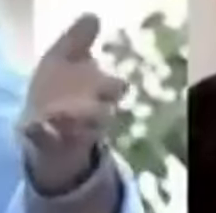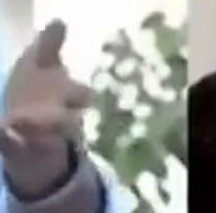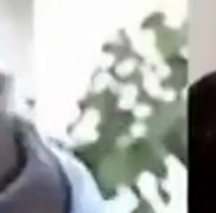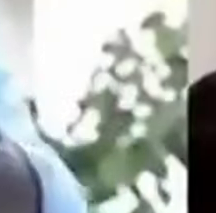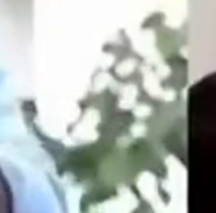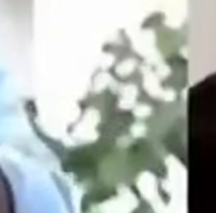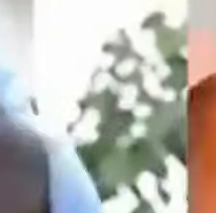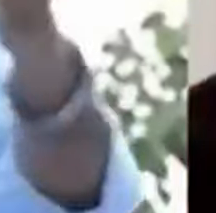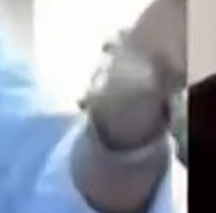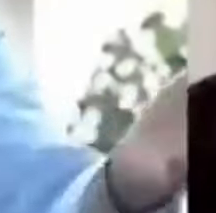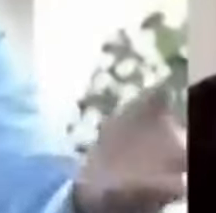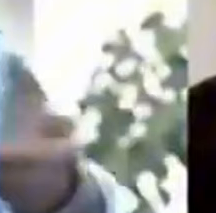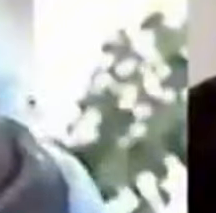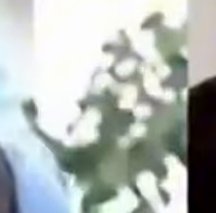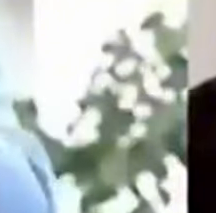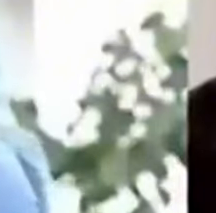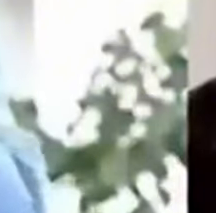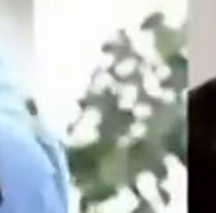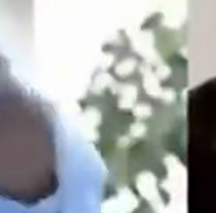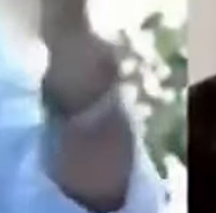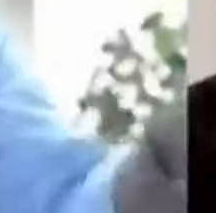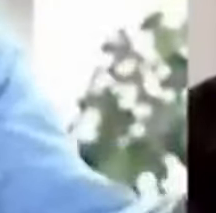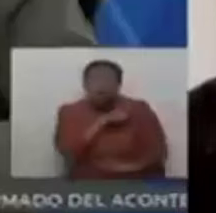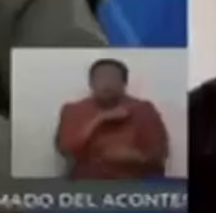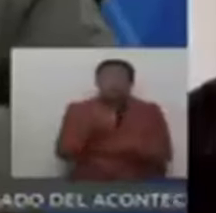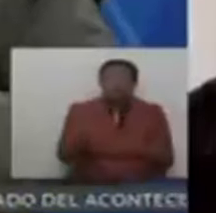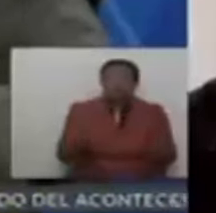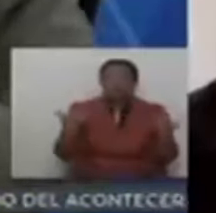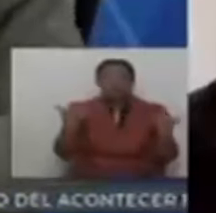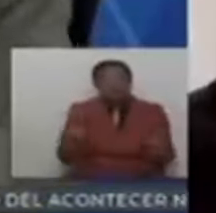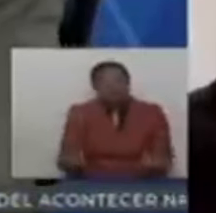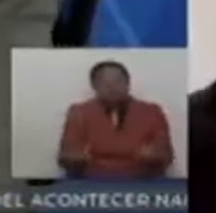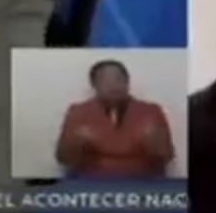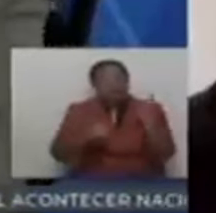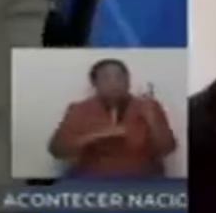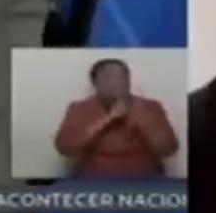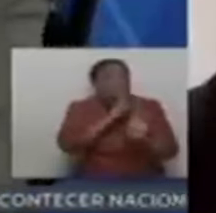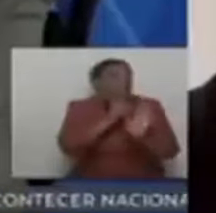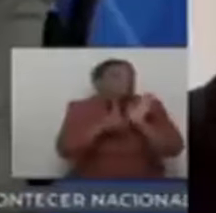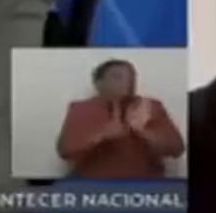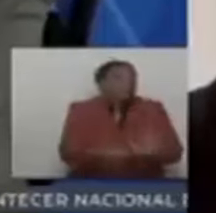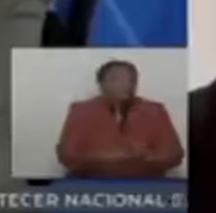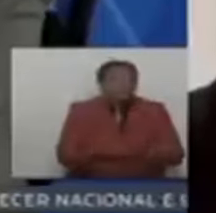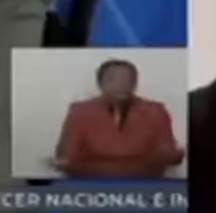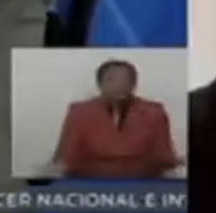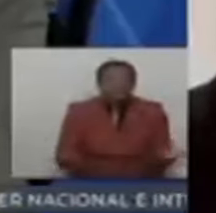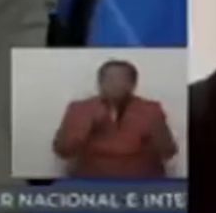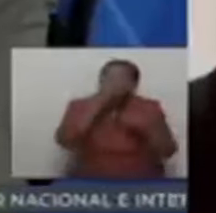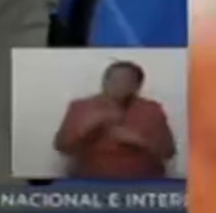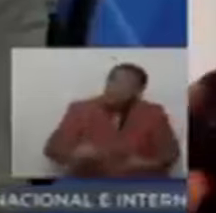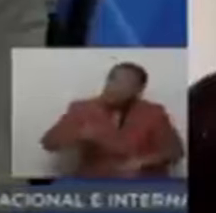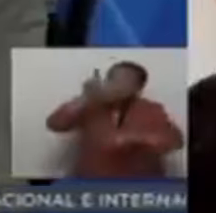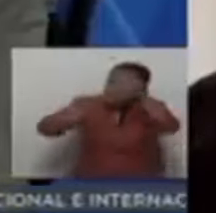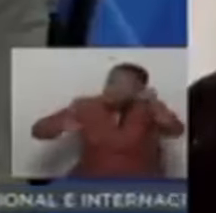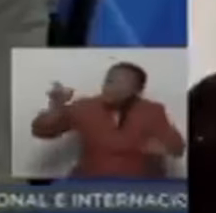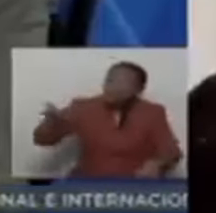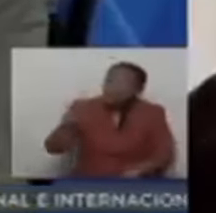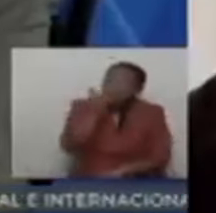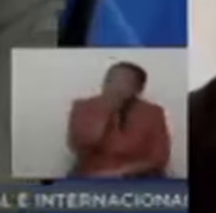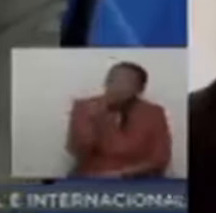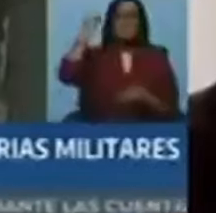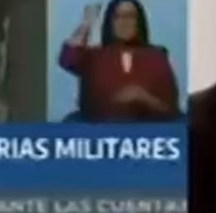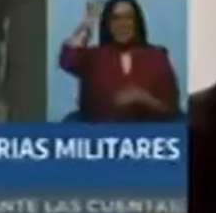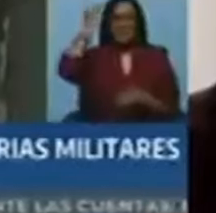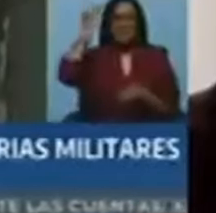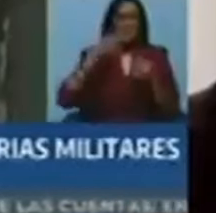sea entorpecer sus relaciones con sus aliados tradicionales como Colombia y Brasil, aunque ese costo sea aislarse de la